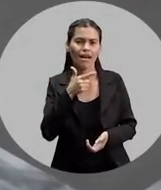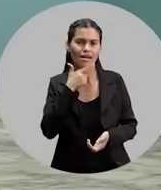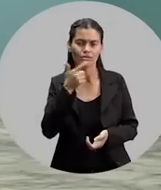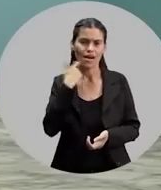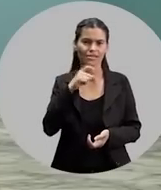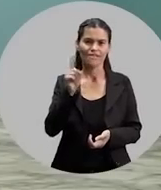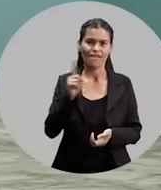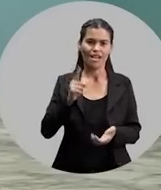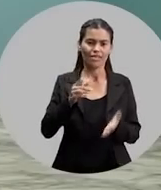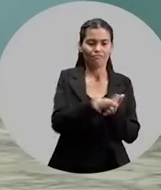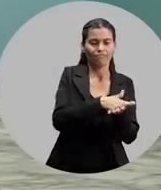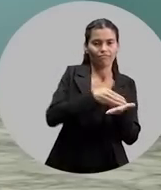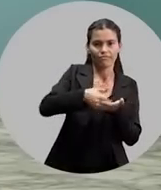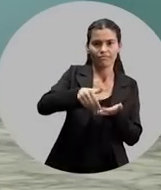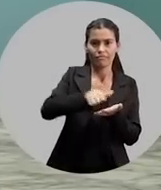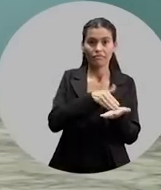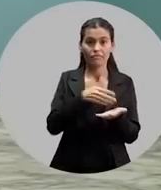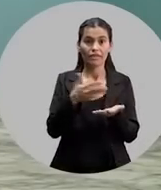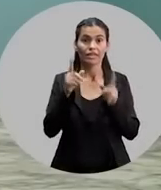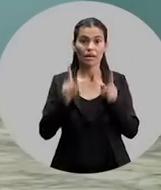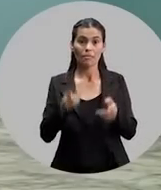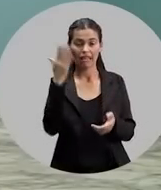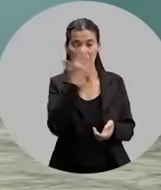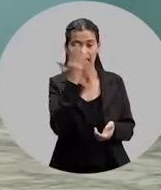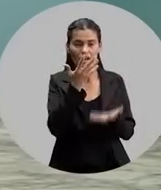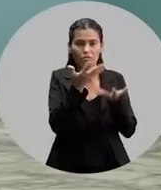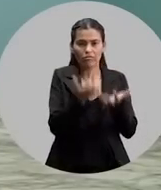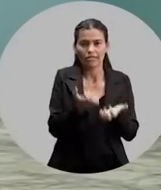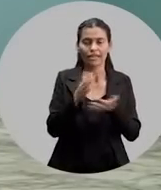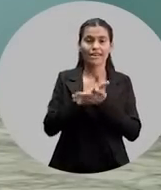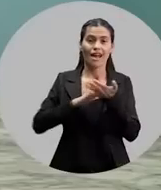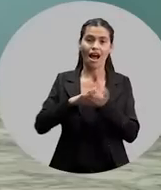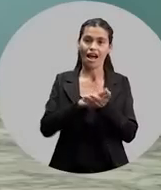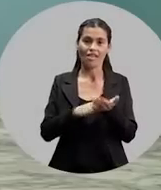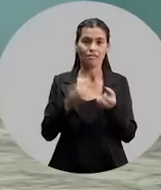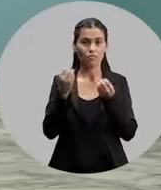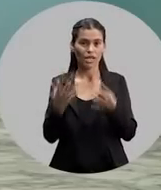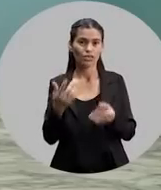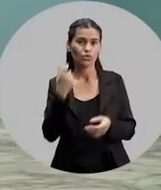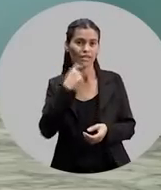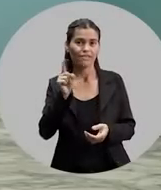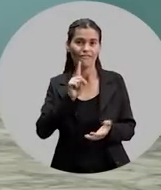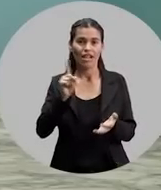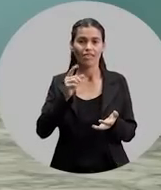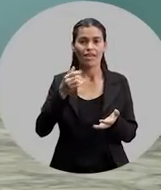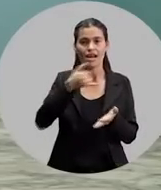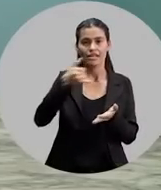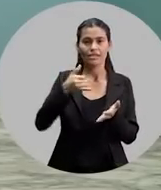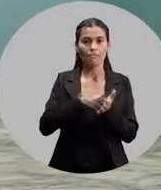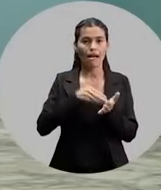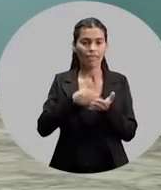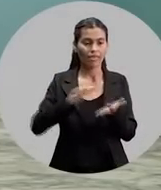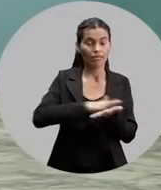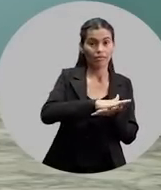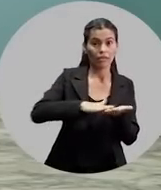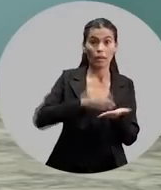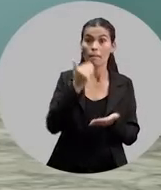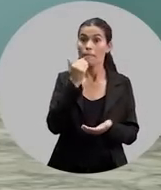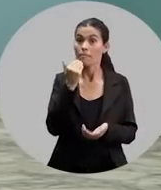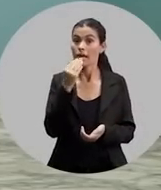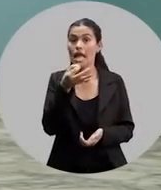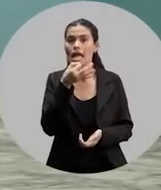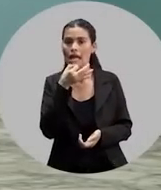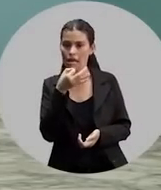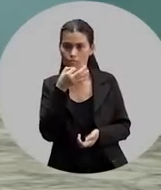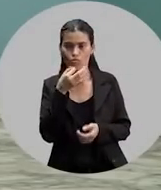pega y no se quema tampoco la parte vacía que se queda del recipiente. En el